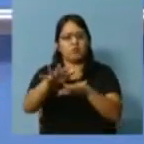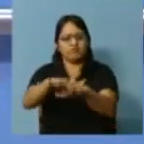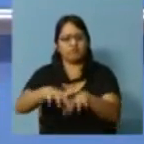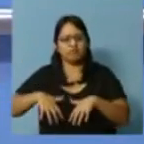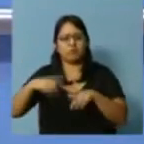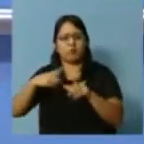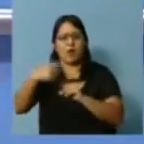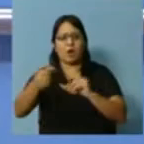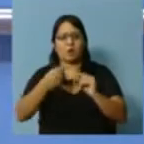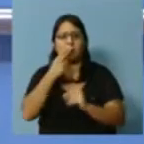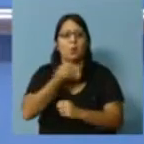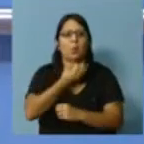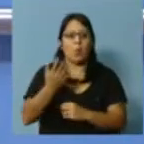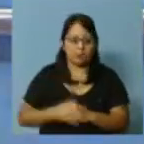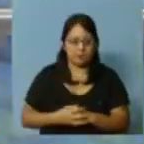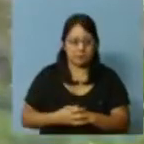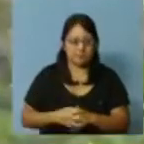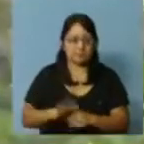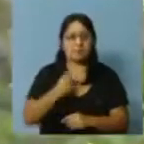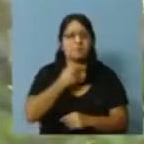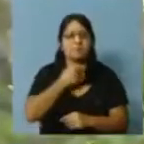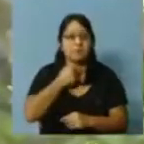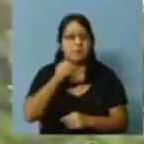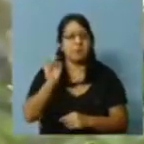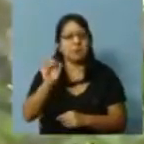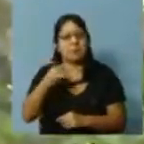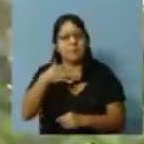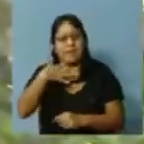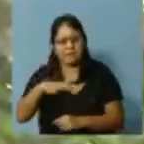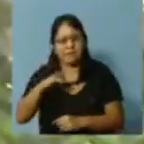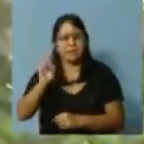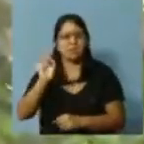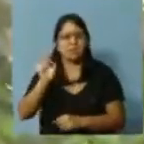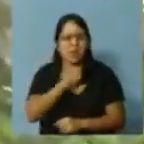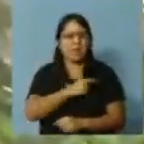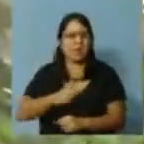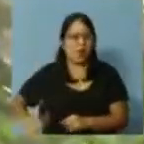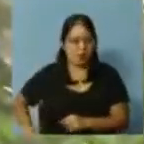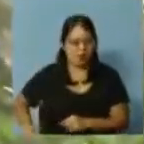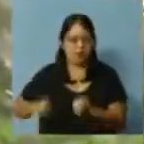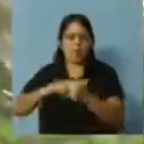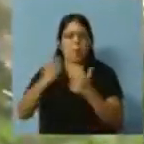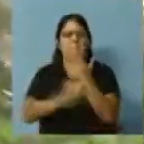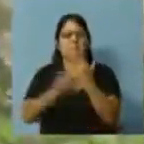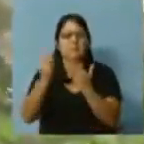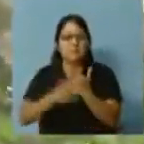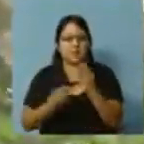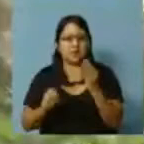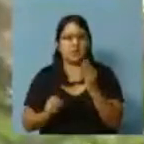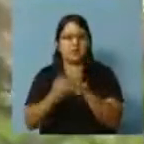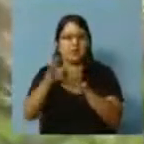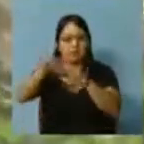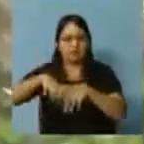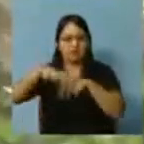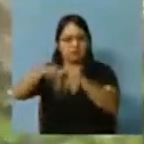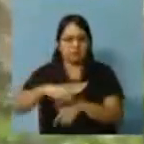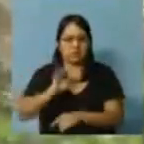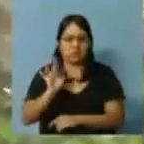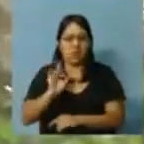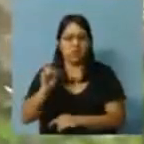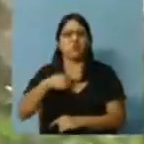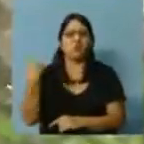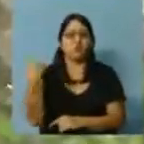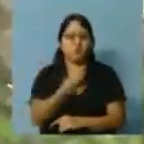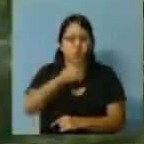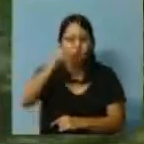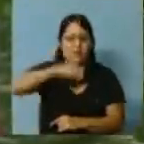este que esto también se ha entendido no solamente por el gobierno por el ministerio la producción todos todos unidos precisamente en buscar la